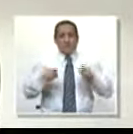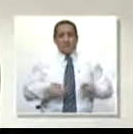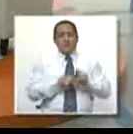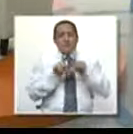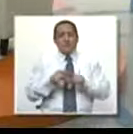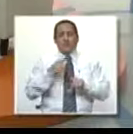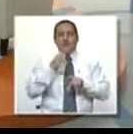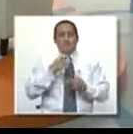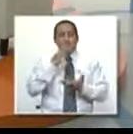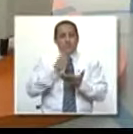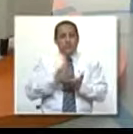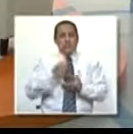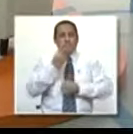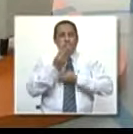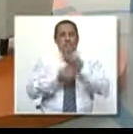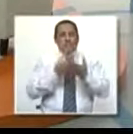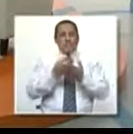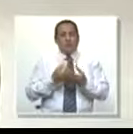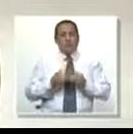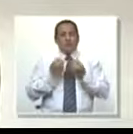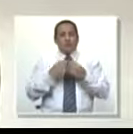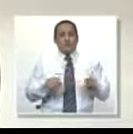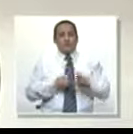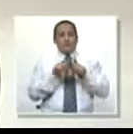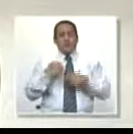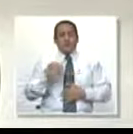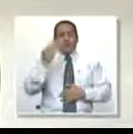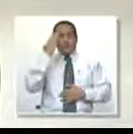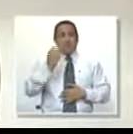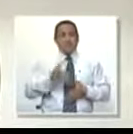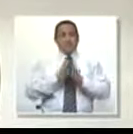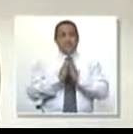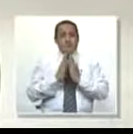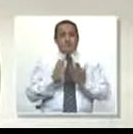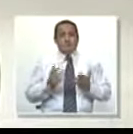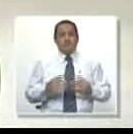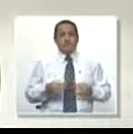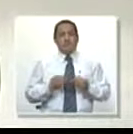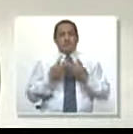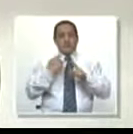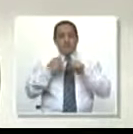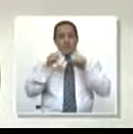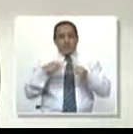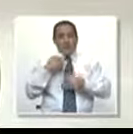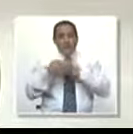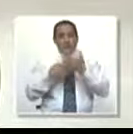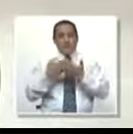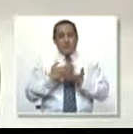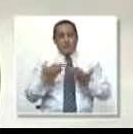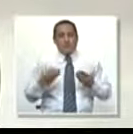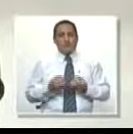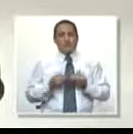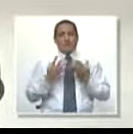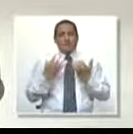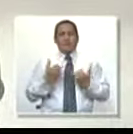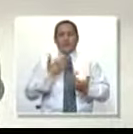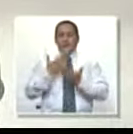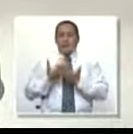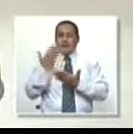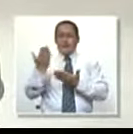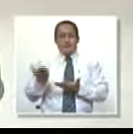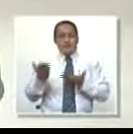sean parte de esta información porque en tanto uno sabe uno exige entonces por ahí van los tiros vamos a